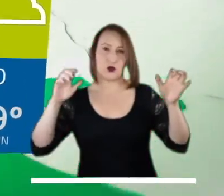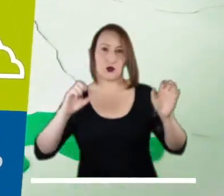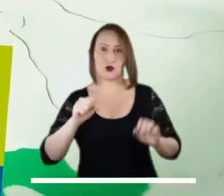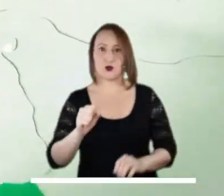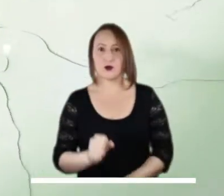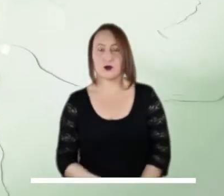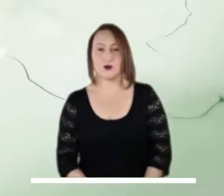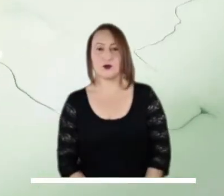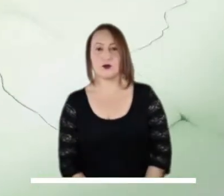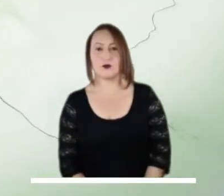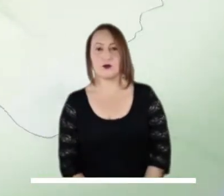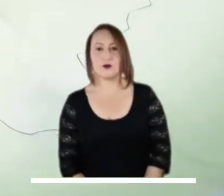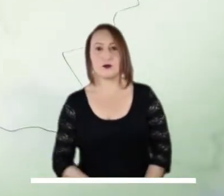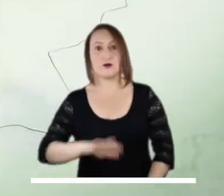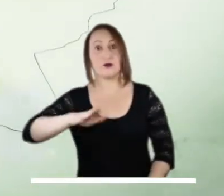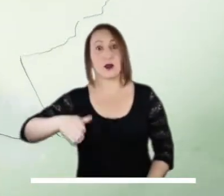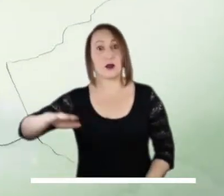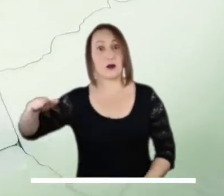noroccidente.